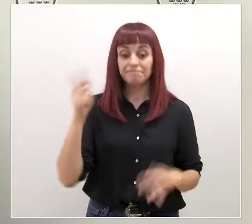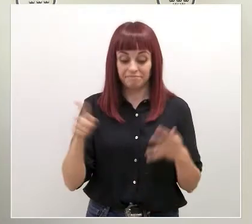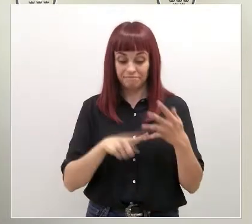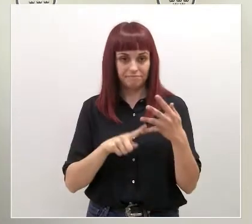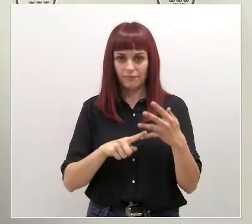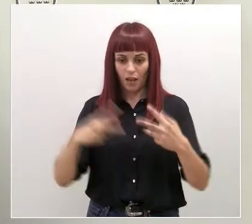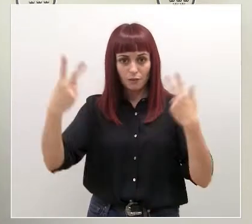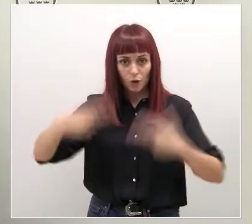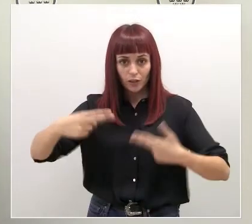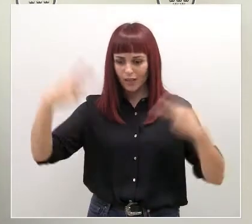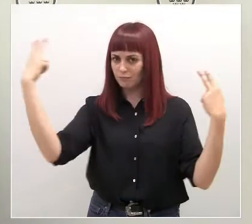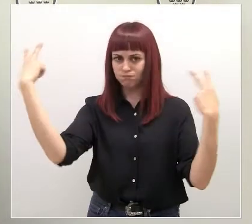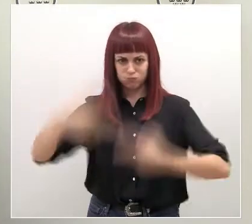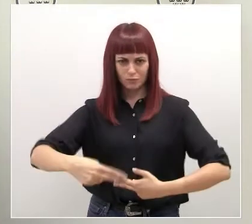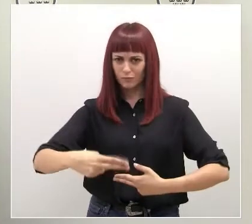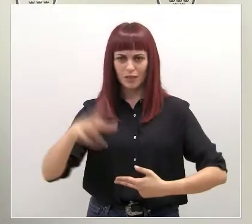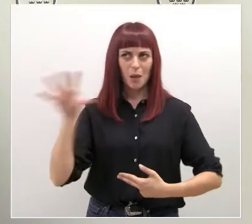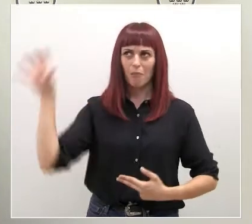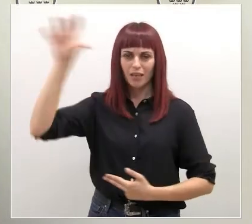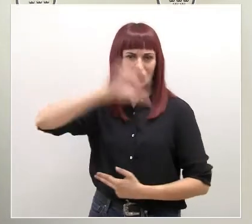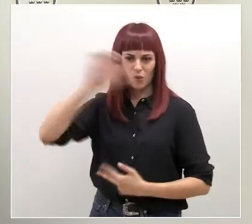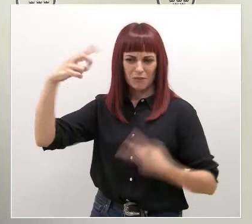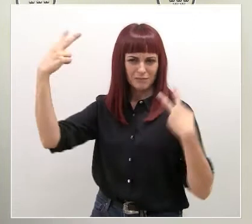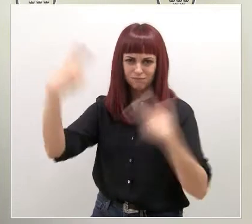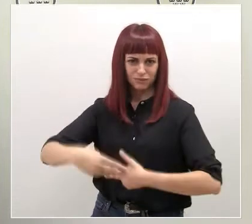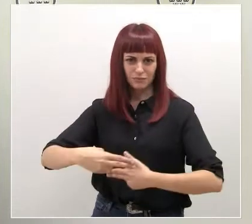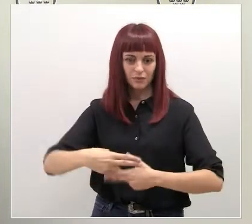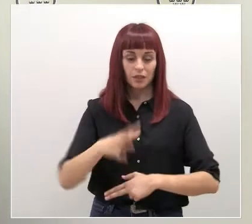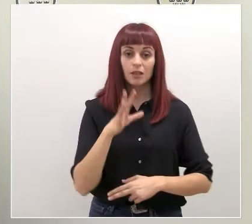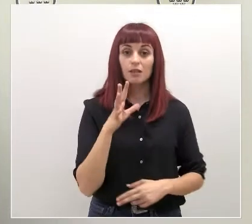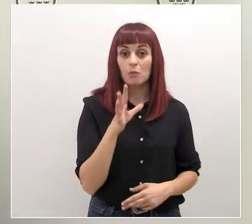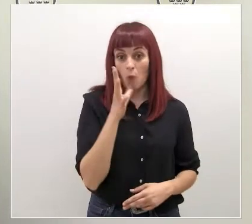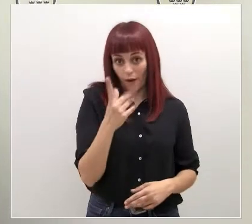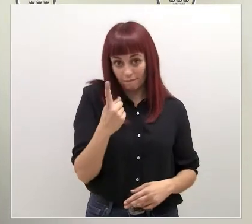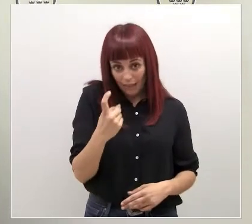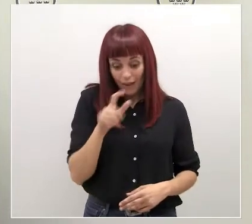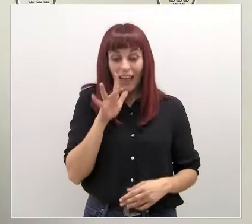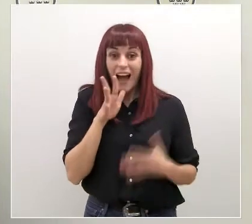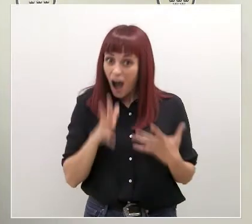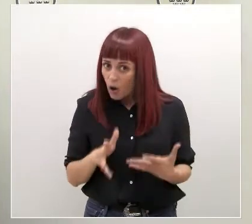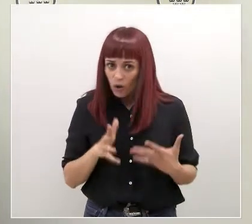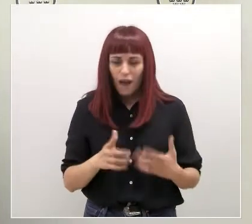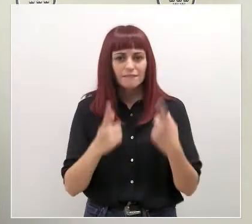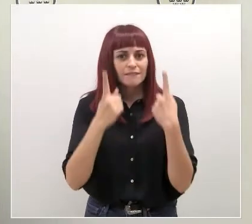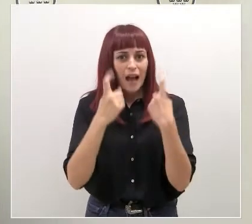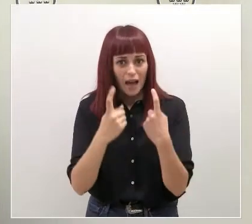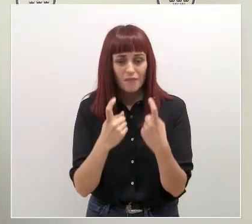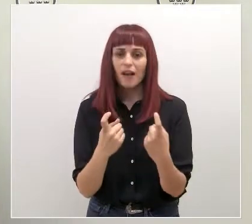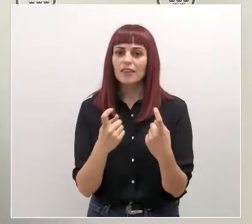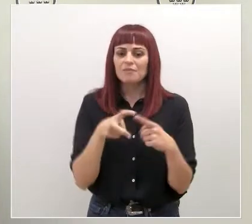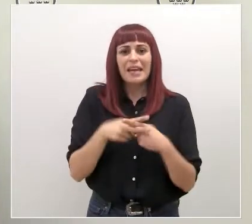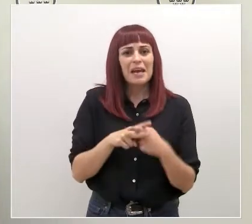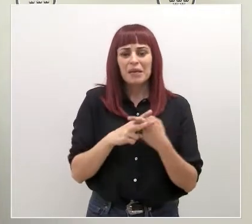de fronteras en la mayoría de países europeos, por lo que es más necesario, ahora que nunca, contar con